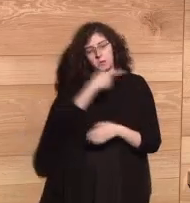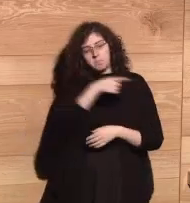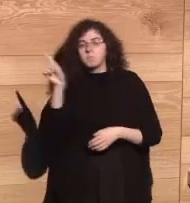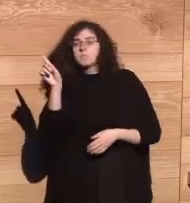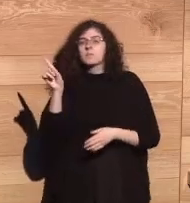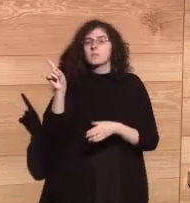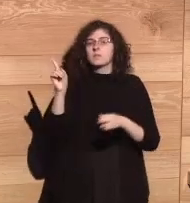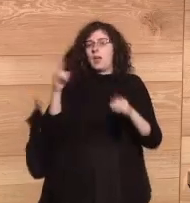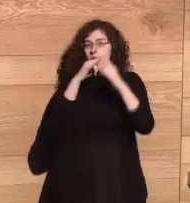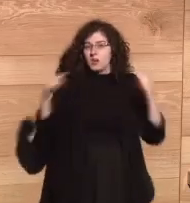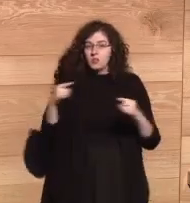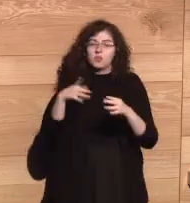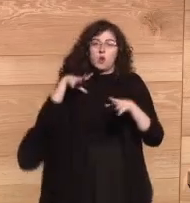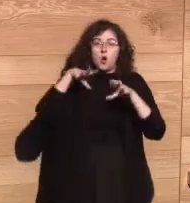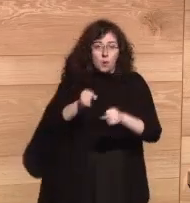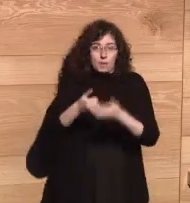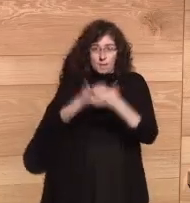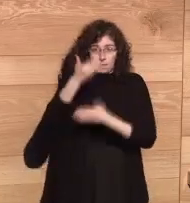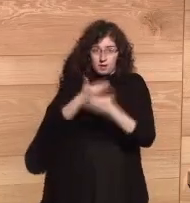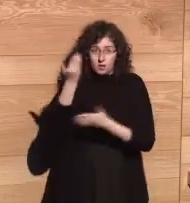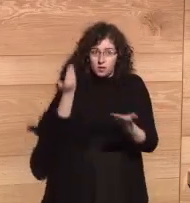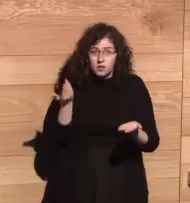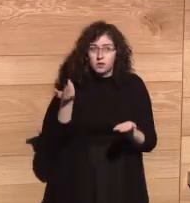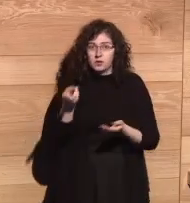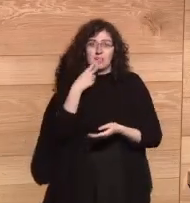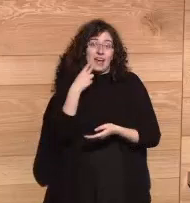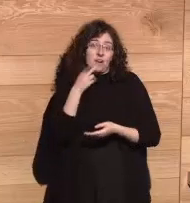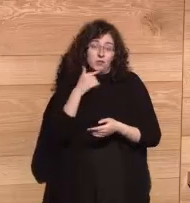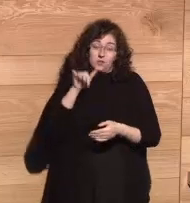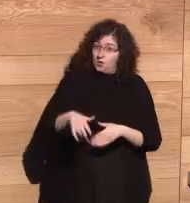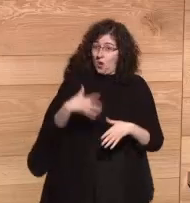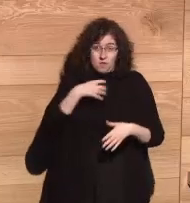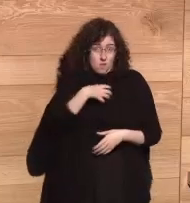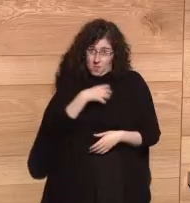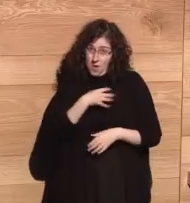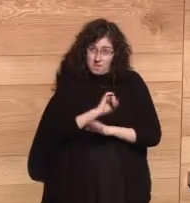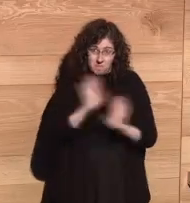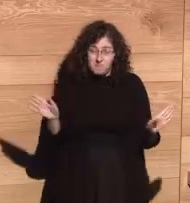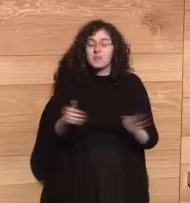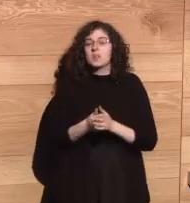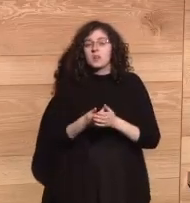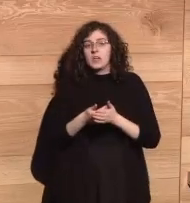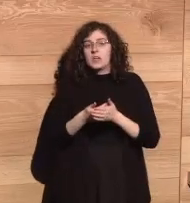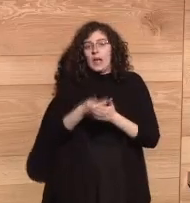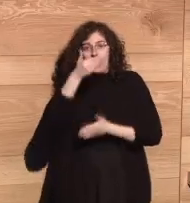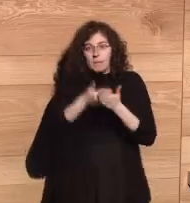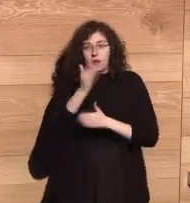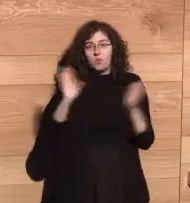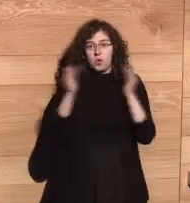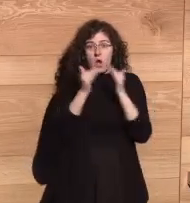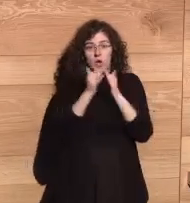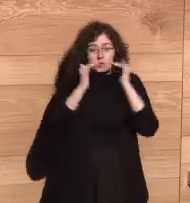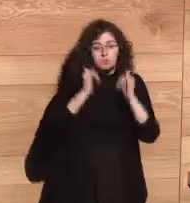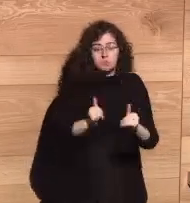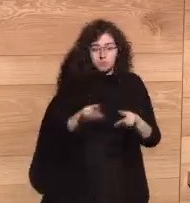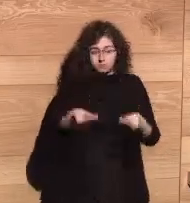a comprar los periódicos y el cigarro, ¿no? Que hoy ya no podría hacer. Y yo llegaba con el periódico de domingo a la casa, así,